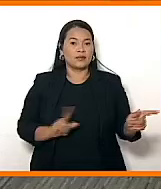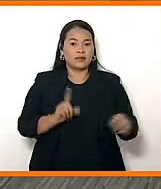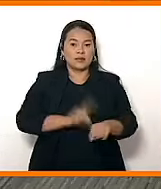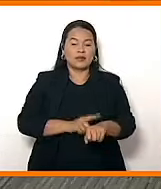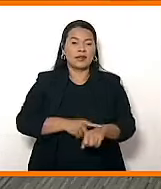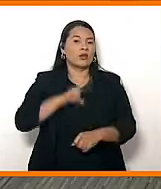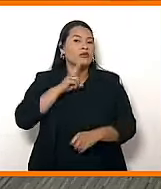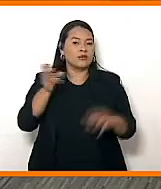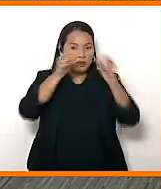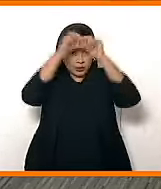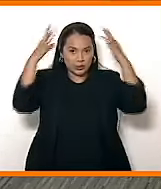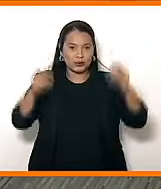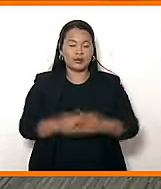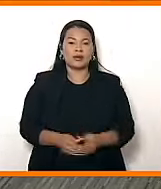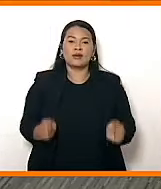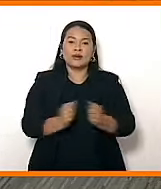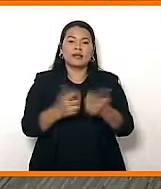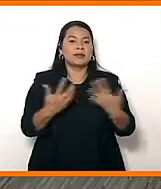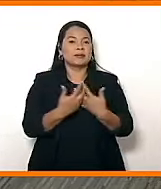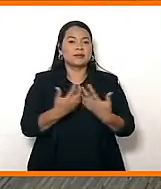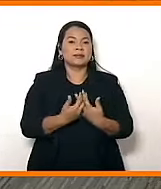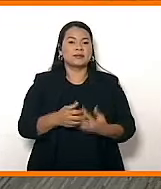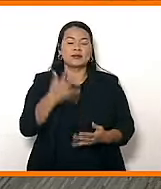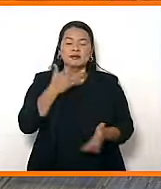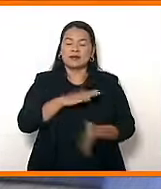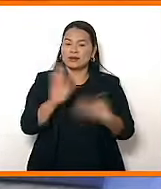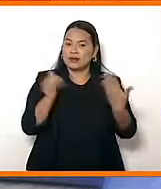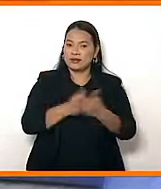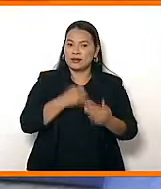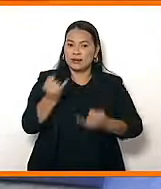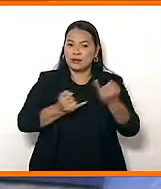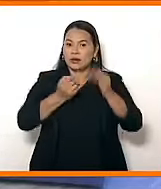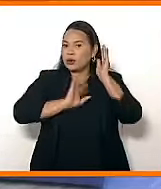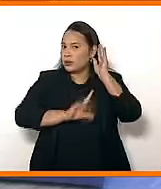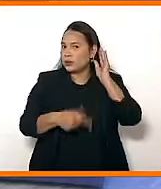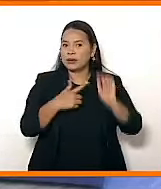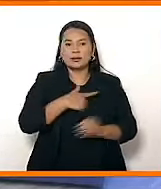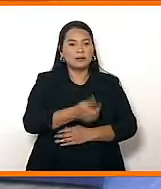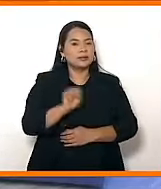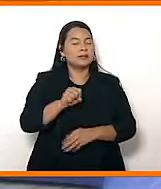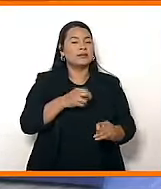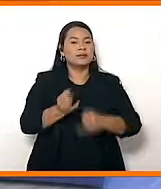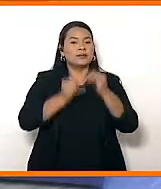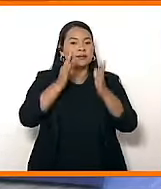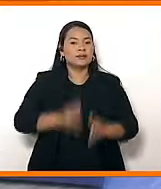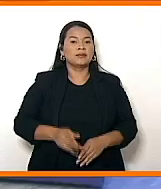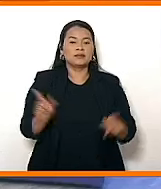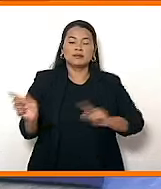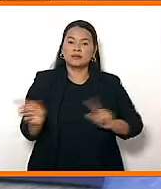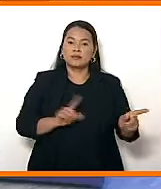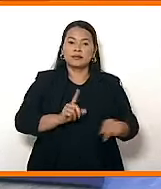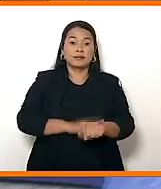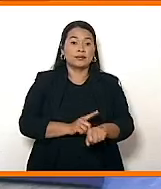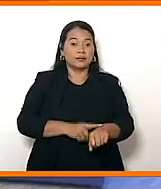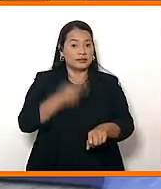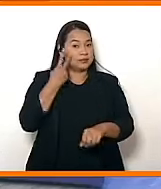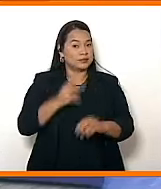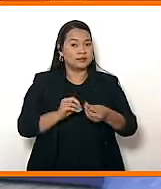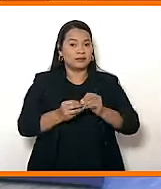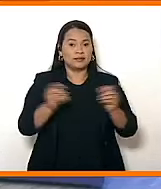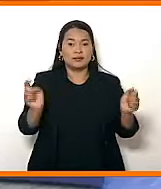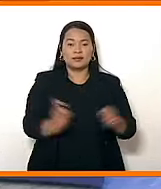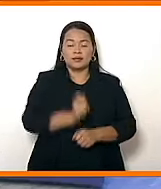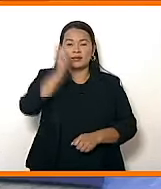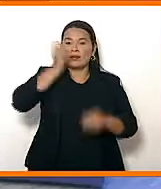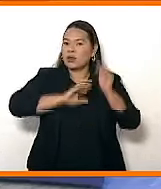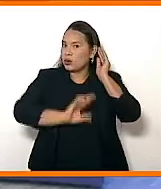sueños una realidad, pues Ana te dará la suerte en diaria. Así es, Tatiana, querido jugador. Espero estén listos para que juntos conozcamos ese número afortunado